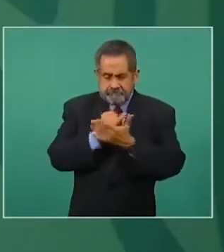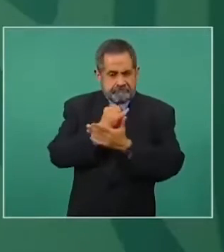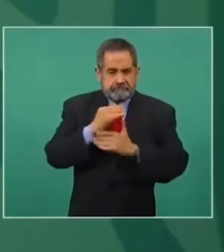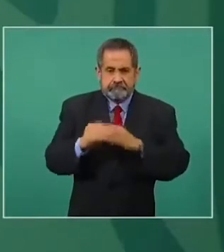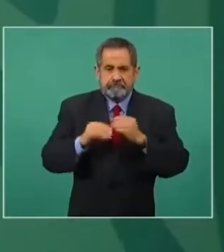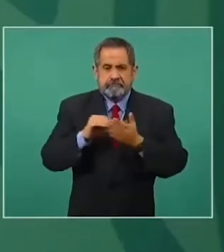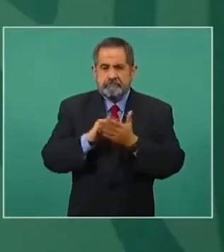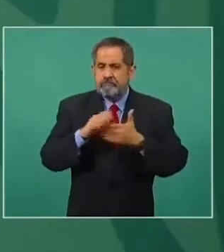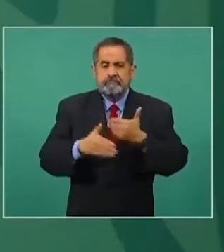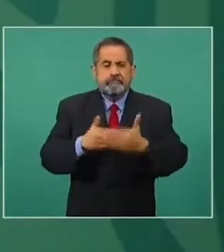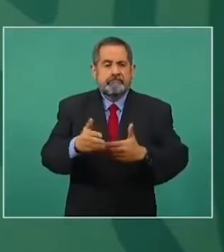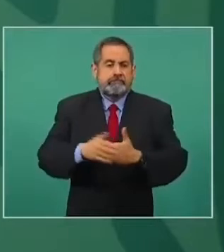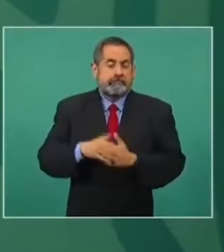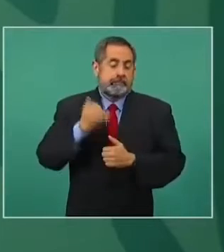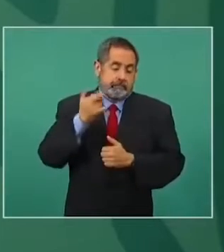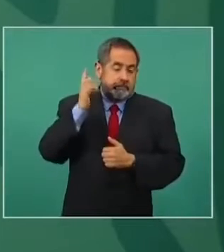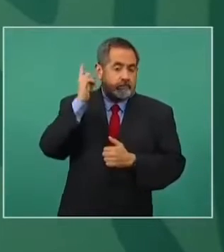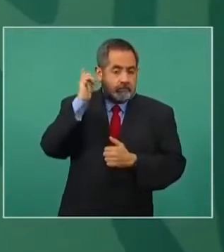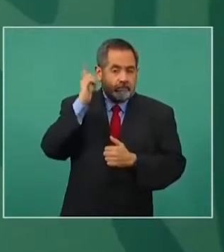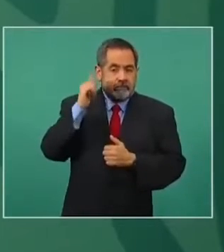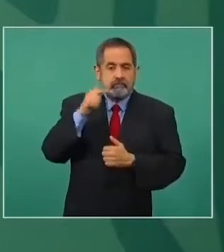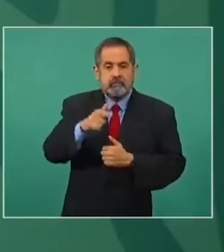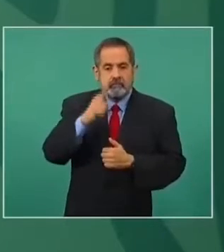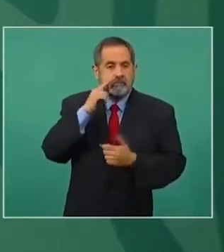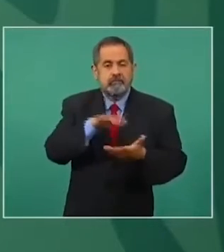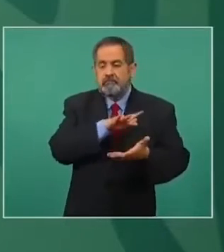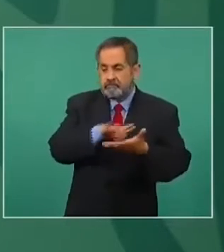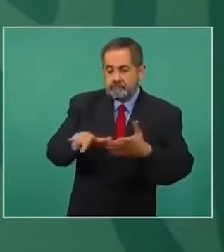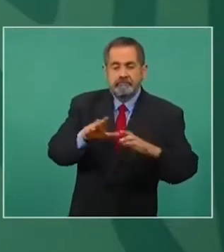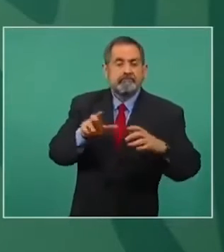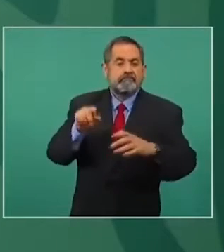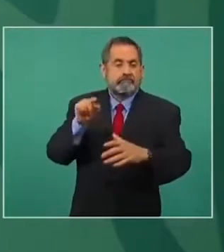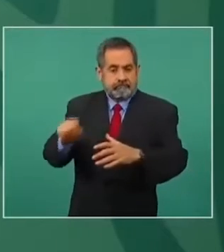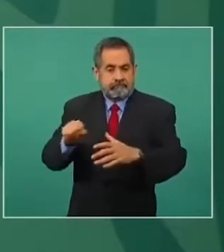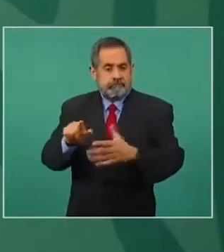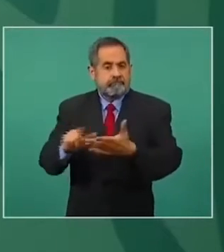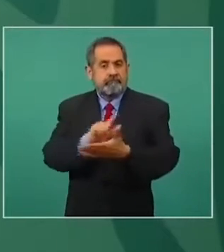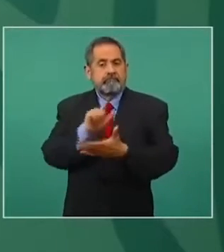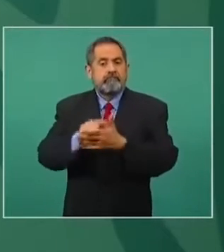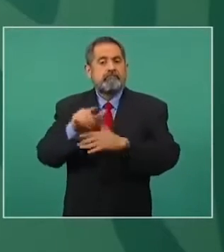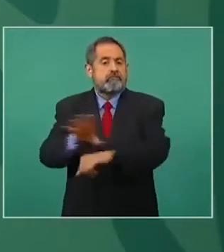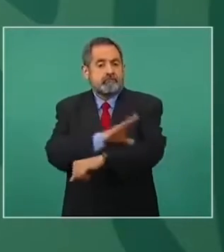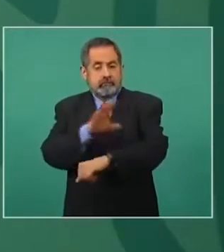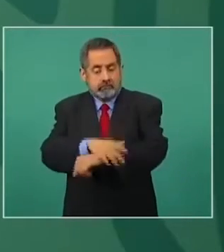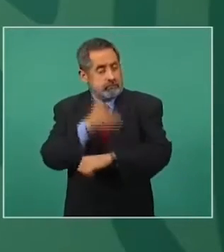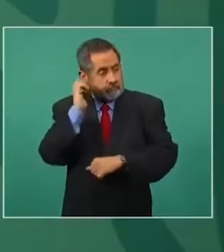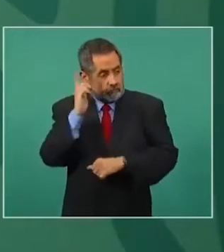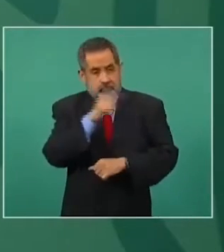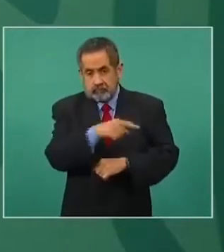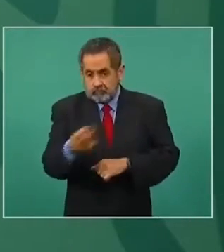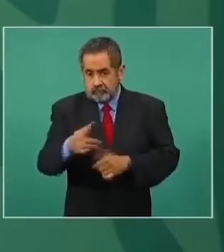Y ojalá y apoyaran la reforma eléctrica,